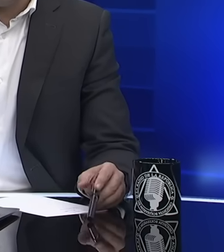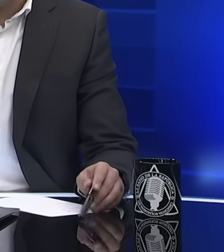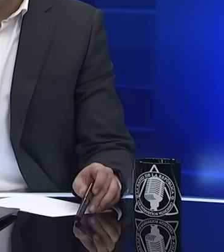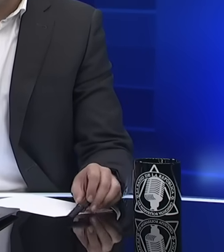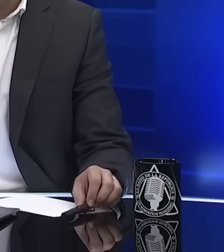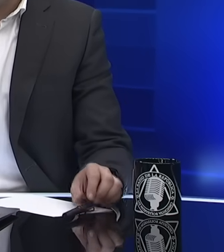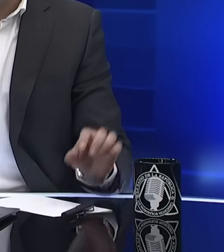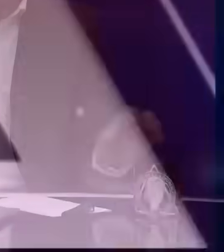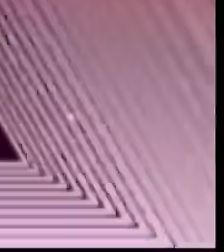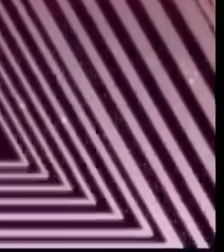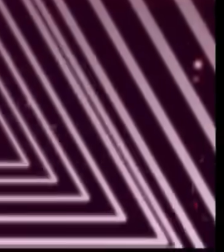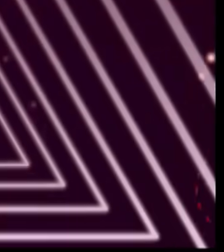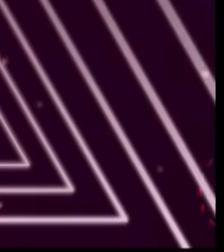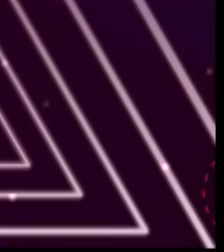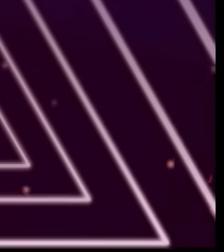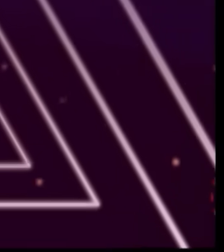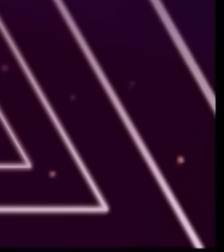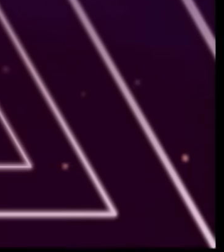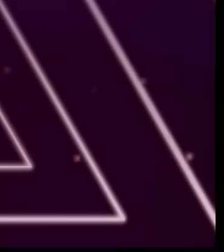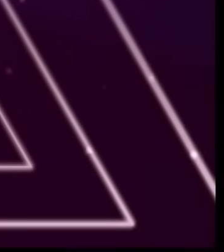échamelo.